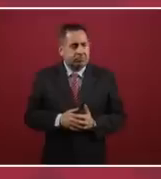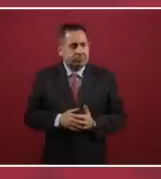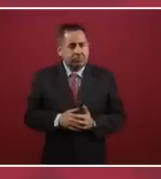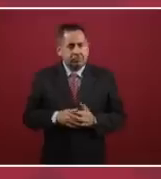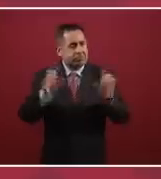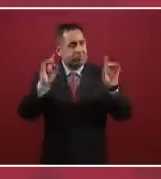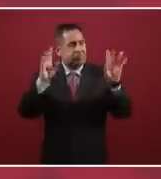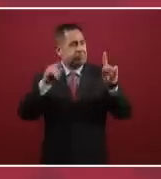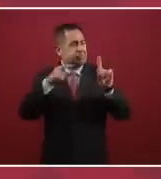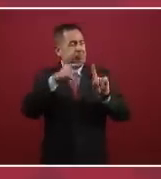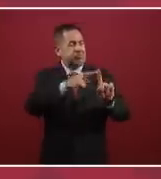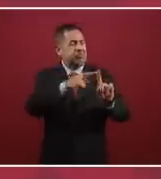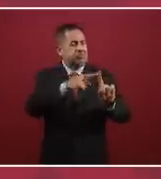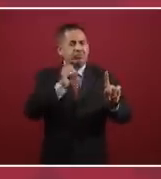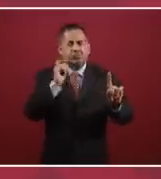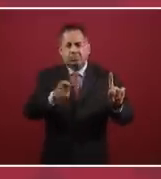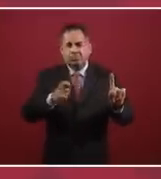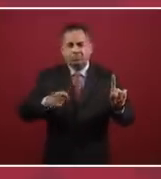de un gobierno